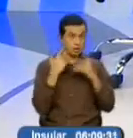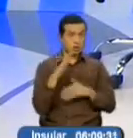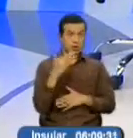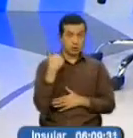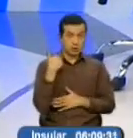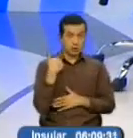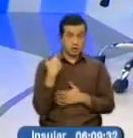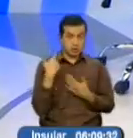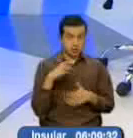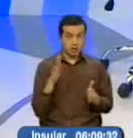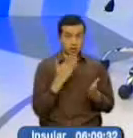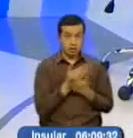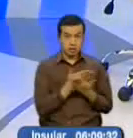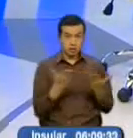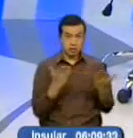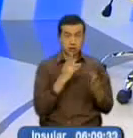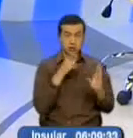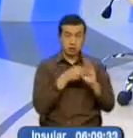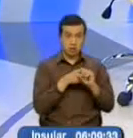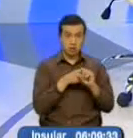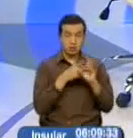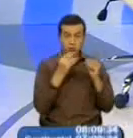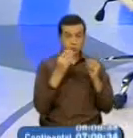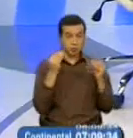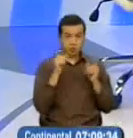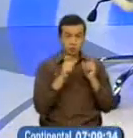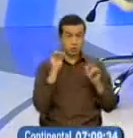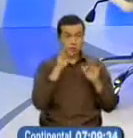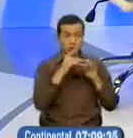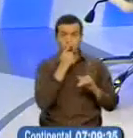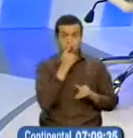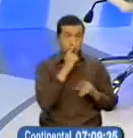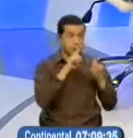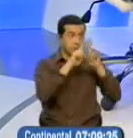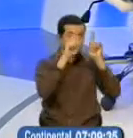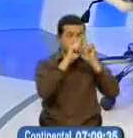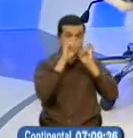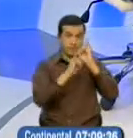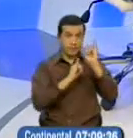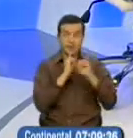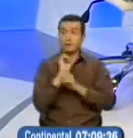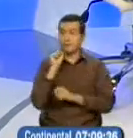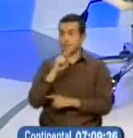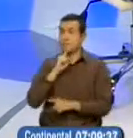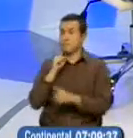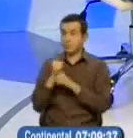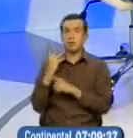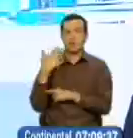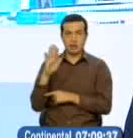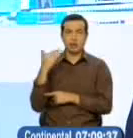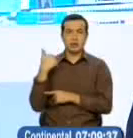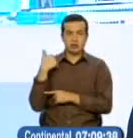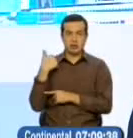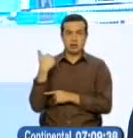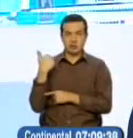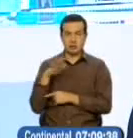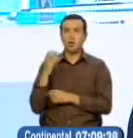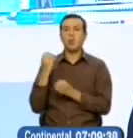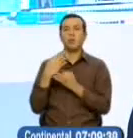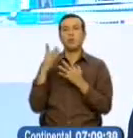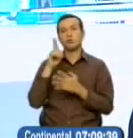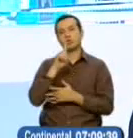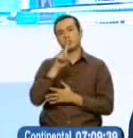tenemos asistencia confirmada de interesados extranjeros? Sí, definitivamente sí. En este momento hay alrededor